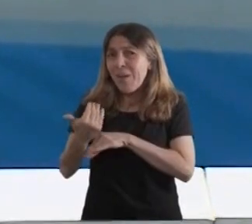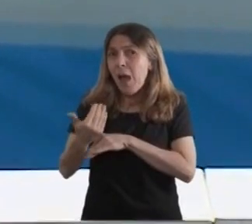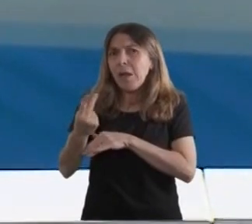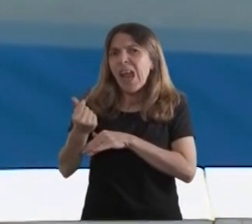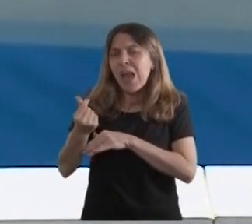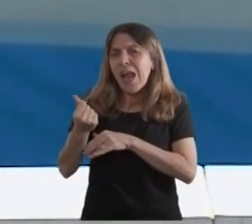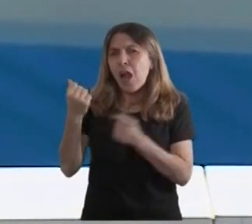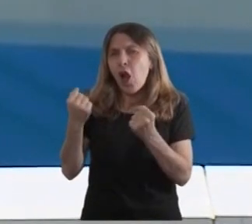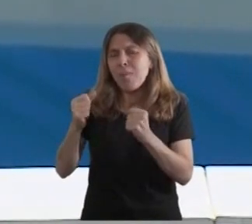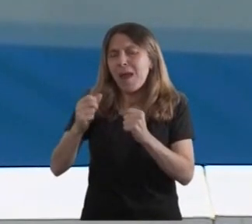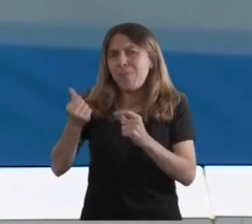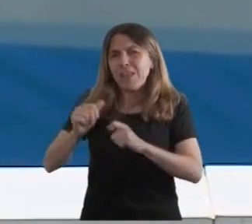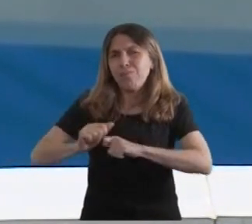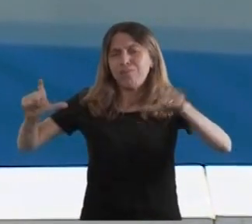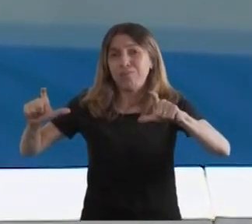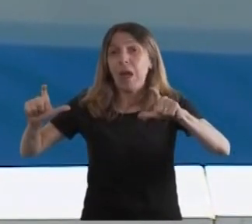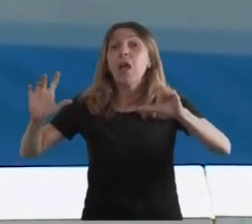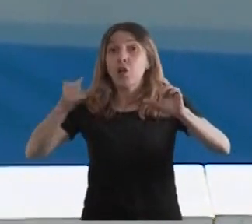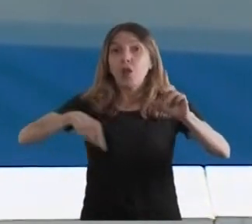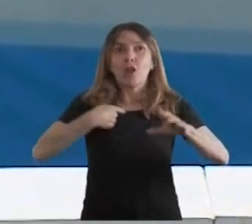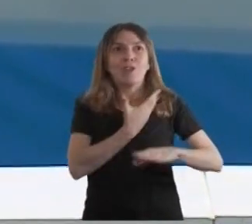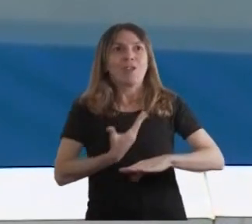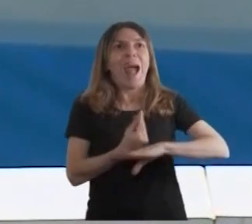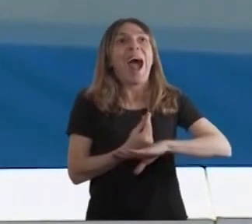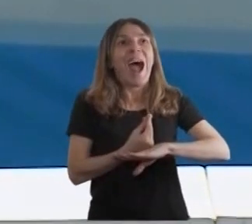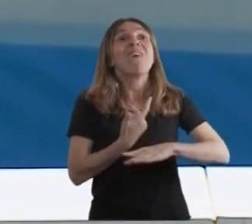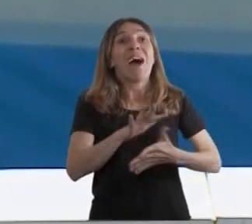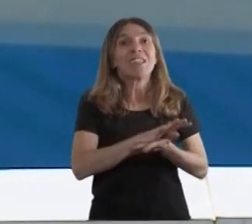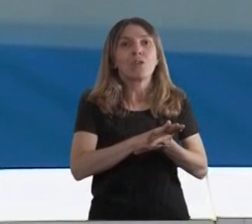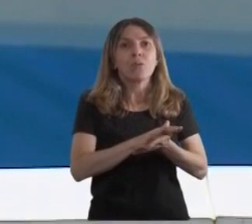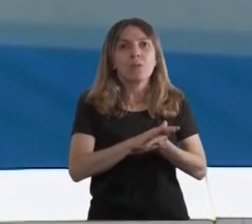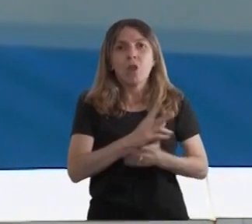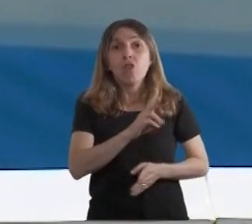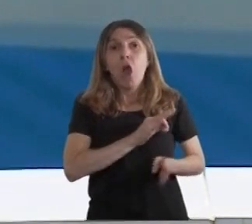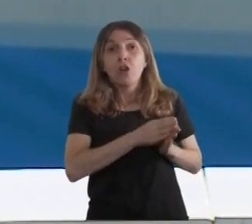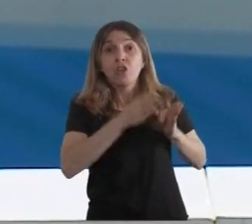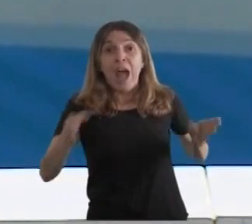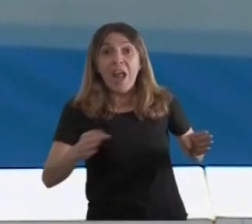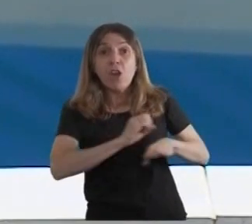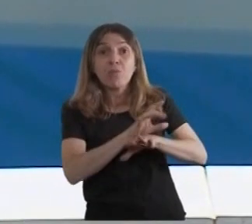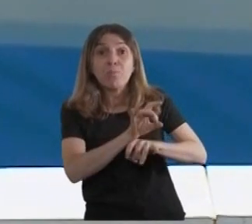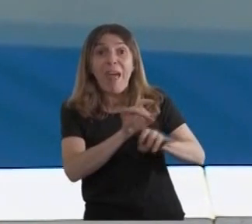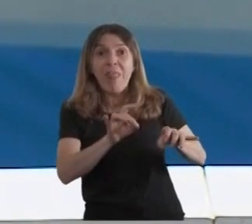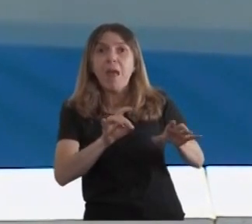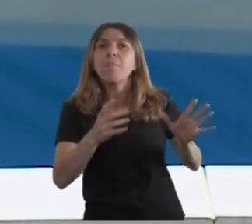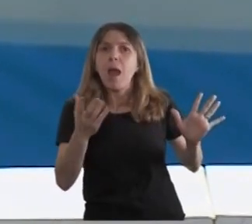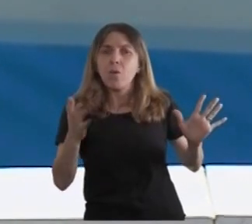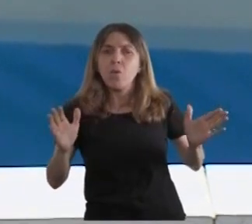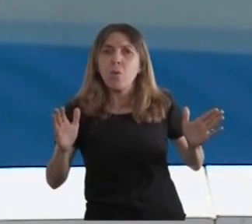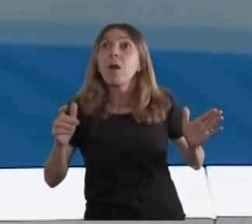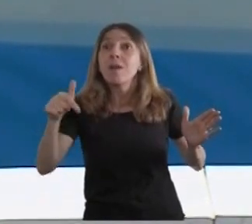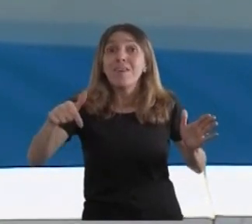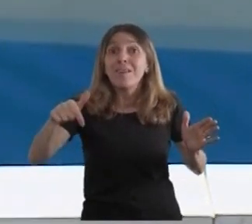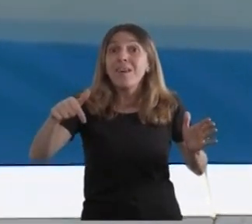durante los dos años que pasaron en la pandemia y ahora se vuelve a desatar con toda la ferocidad que